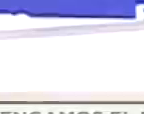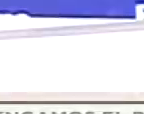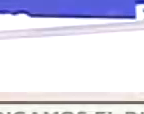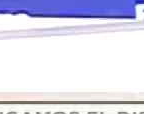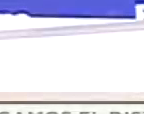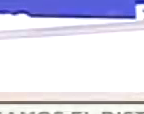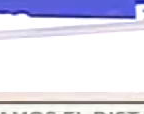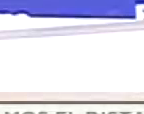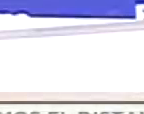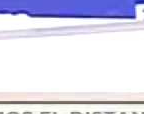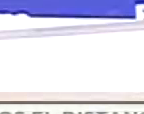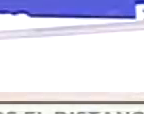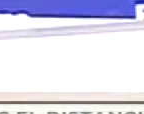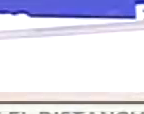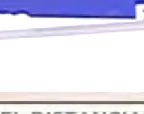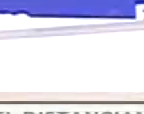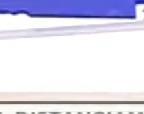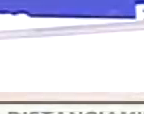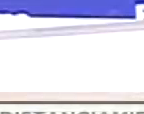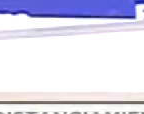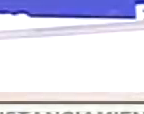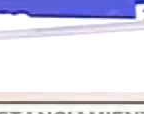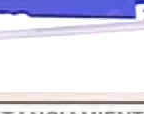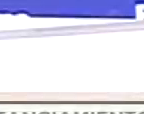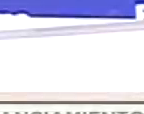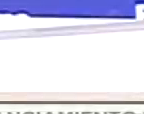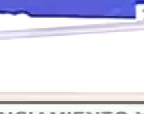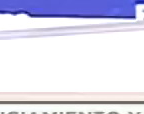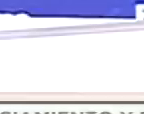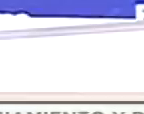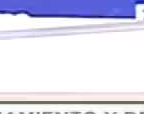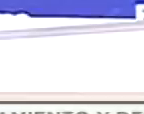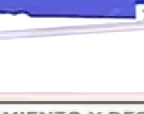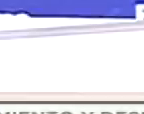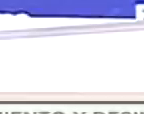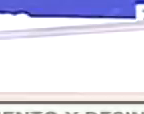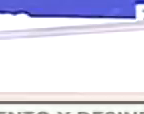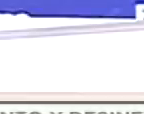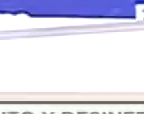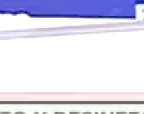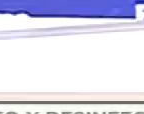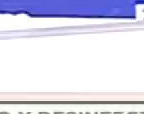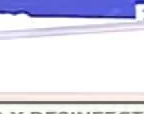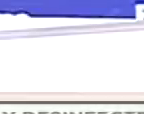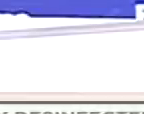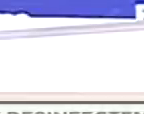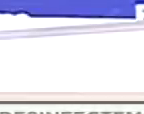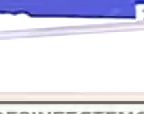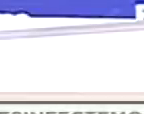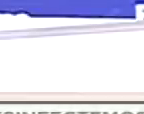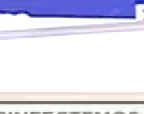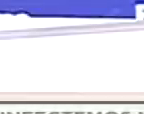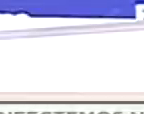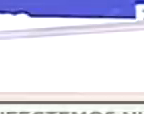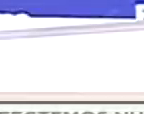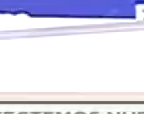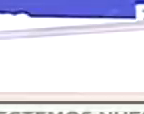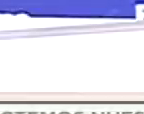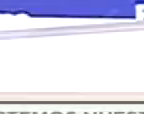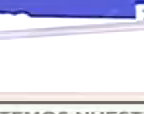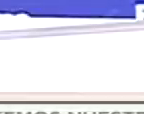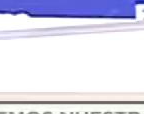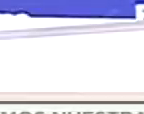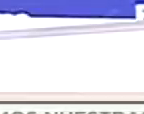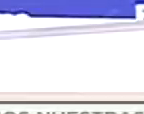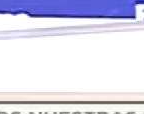porque fue un grupo de policías metropolitanos, para entonces dirigida por Alfredo Peña, que en paz descanse,